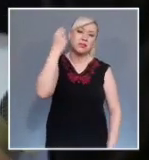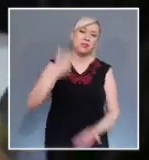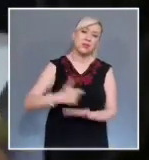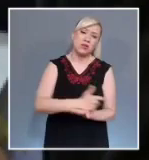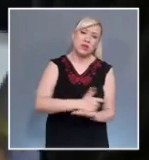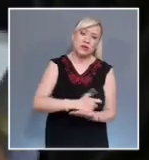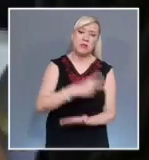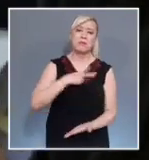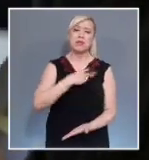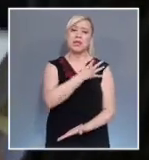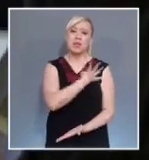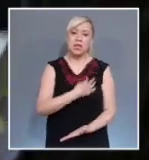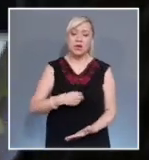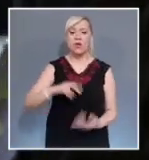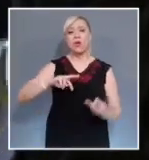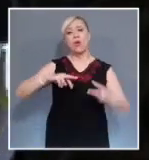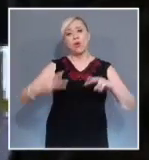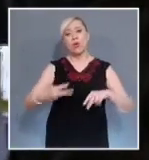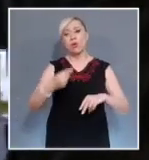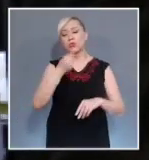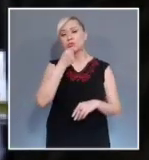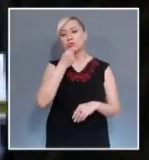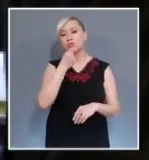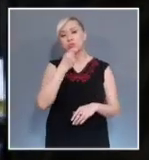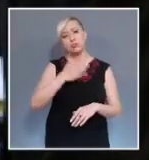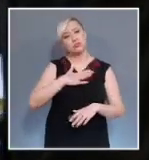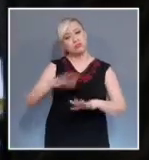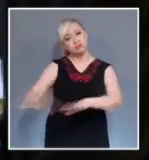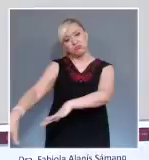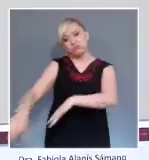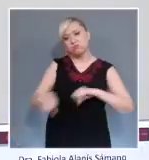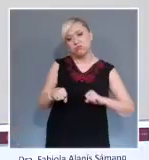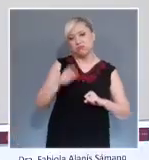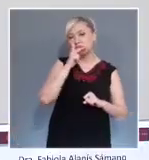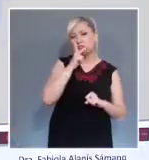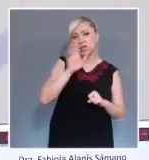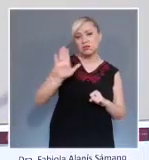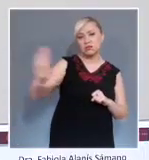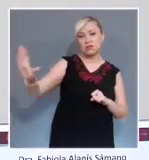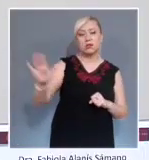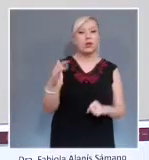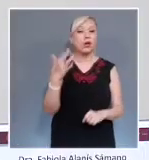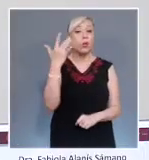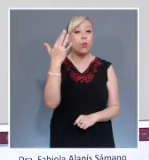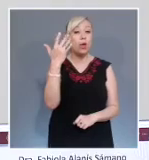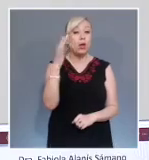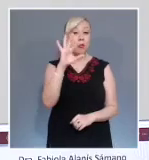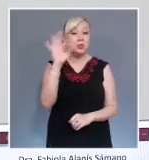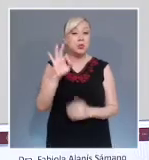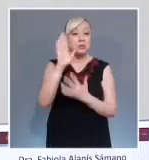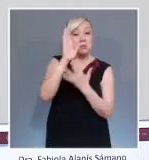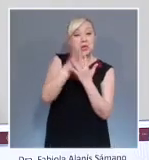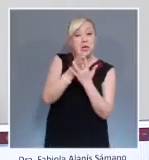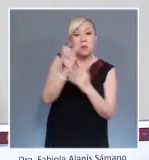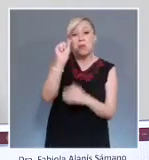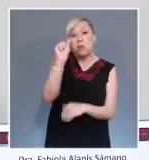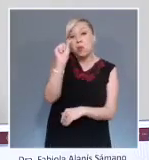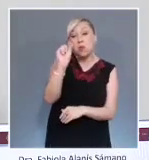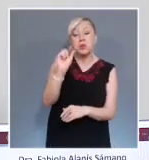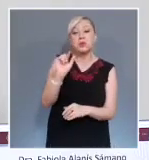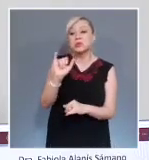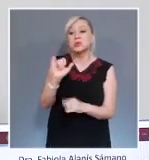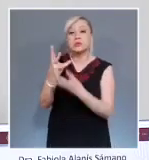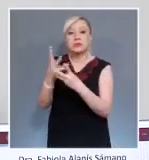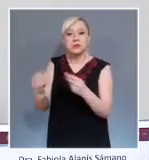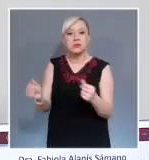custodia Cuál es Se resuelven menos del 50%. así lo dio a conocer la comisionada nacional para prevenir y erradicar